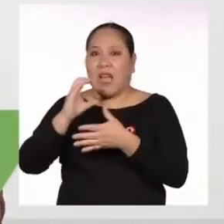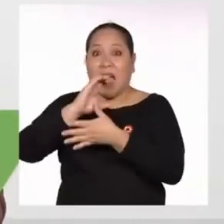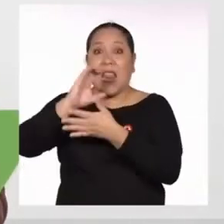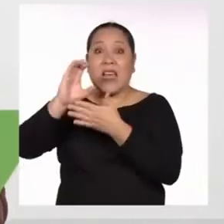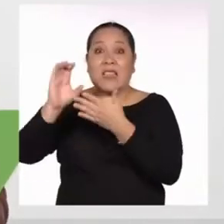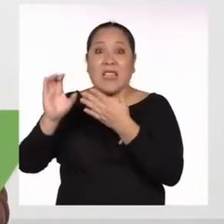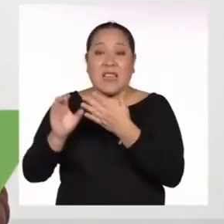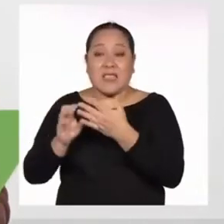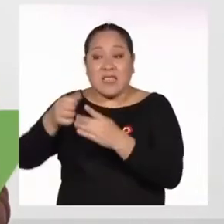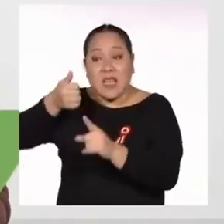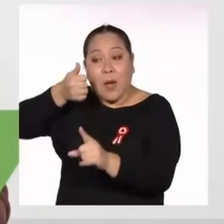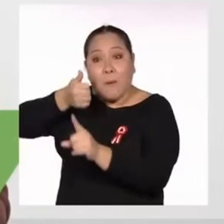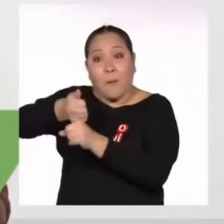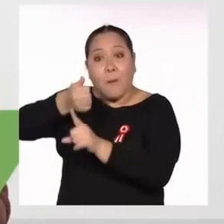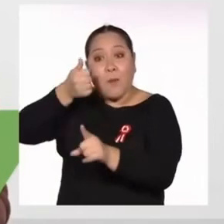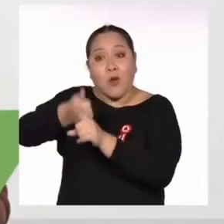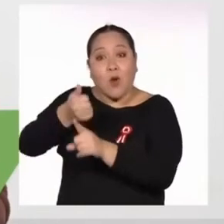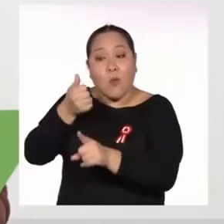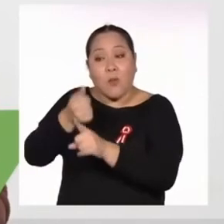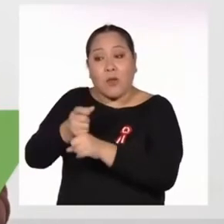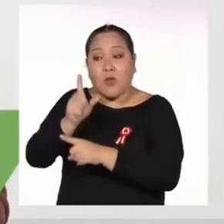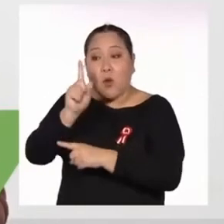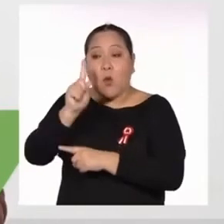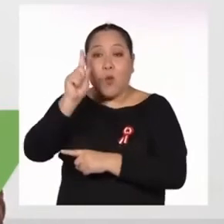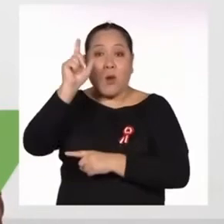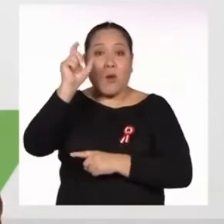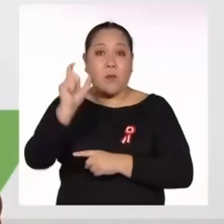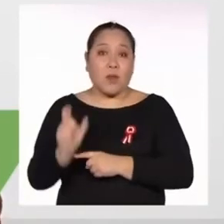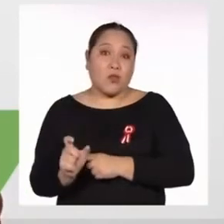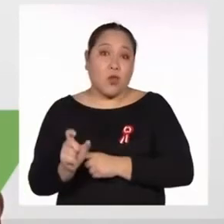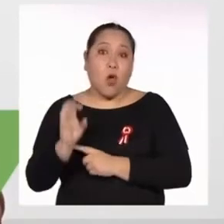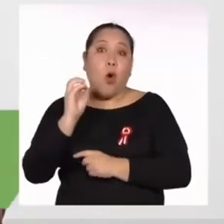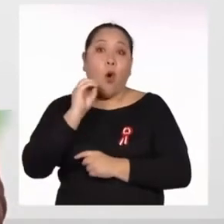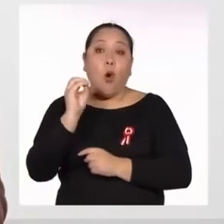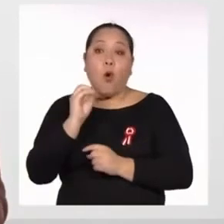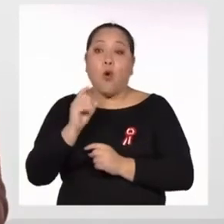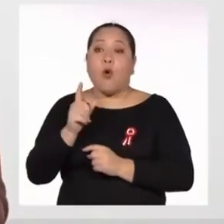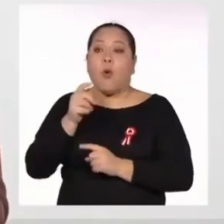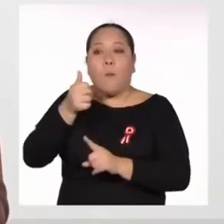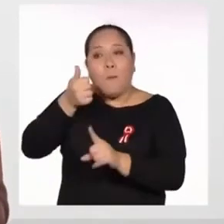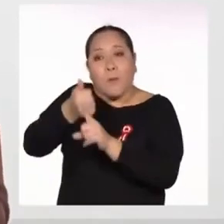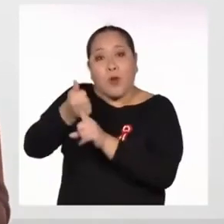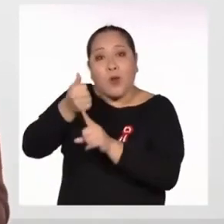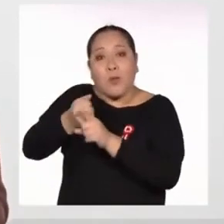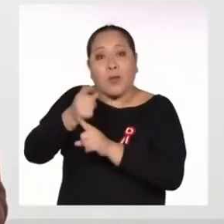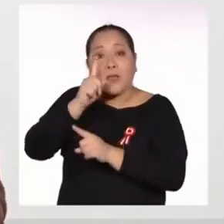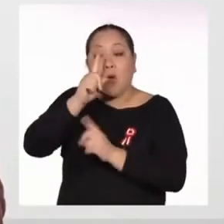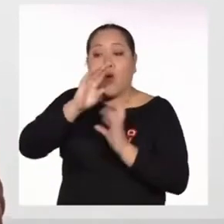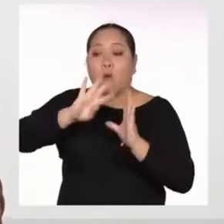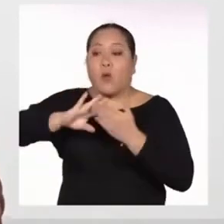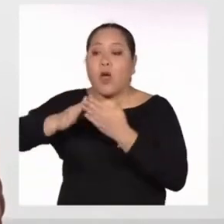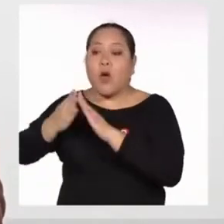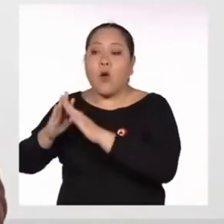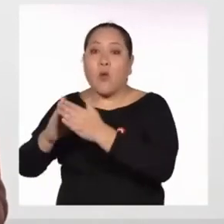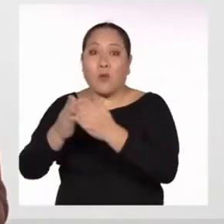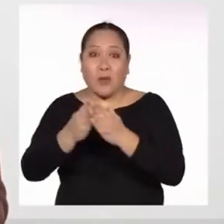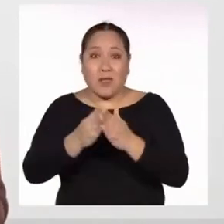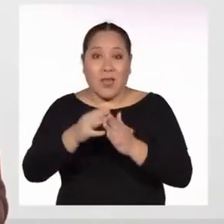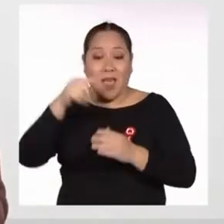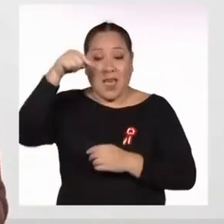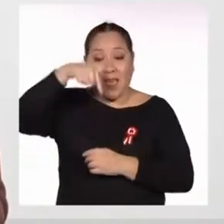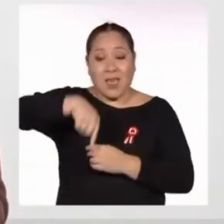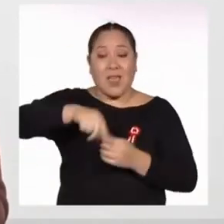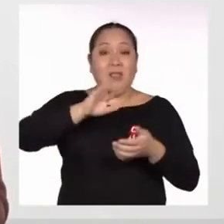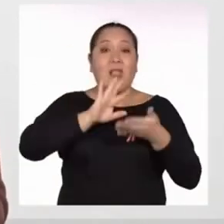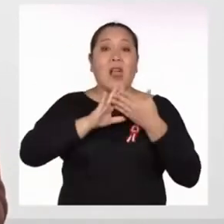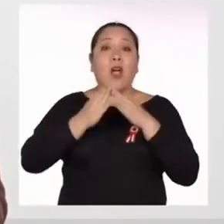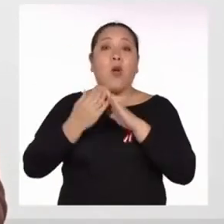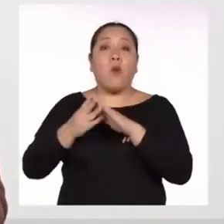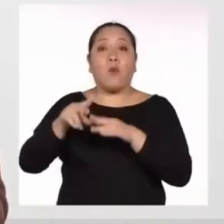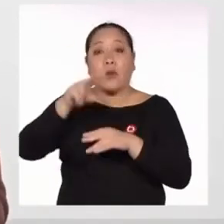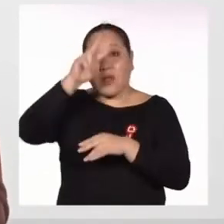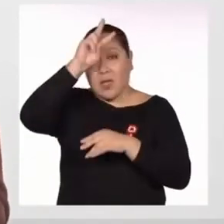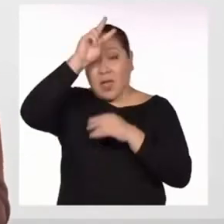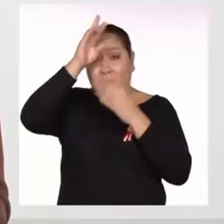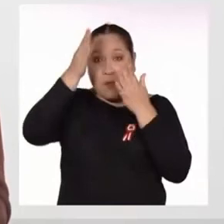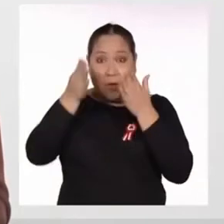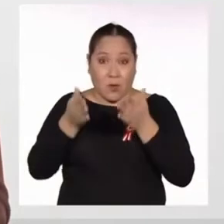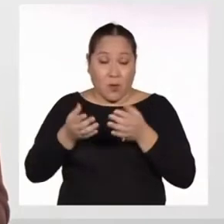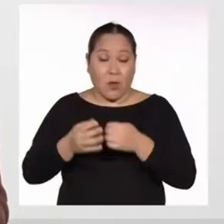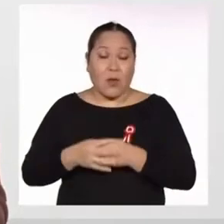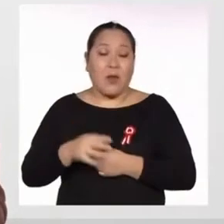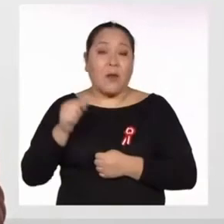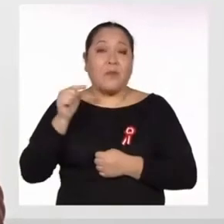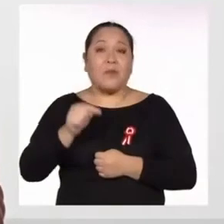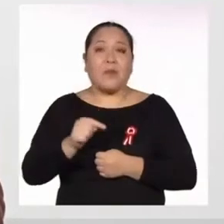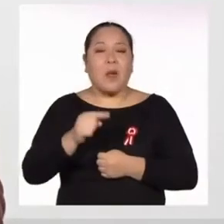que pertenecen a un individuo oa una comunidad en el caso de nuestra comunidad peruana deberíamos